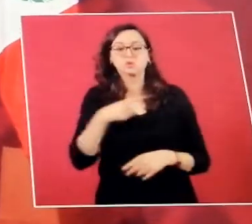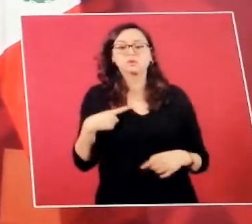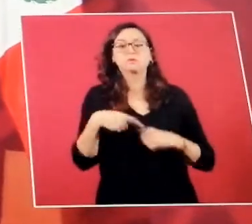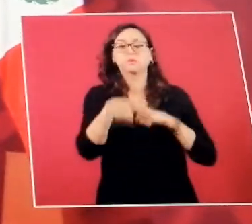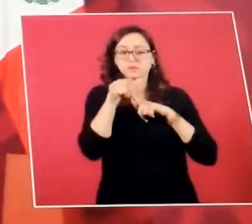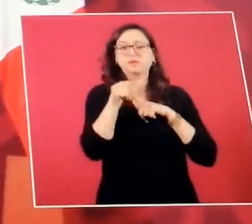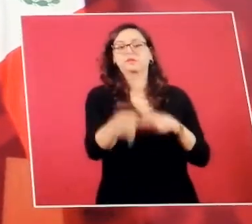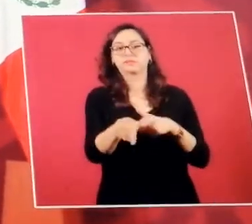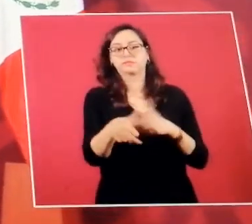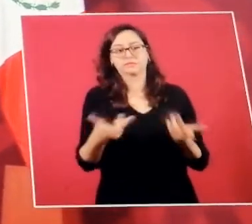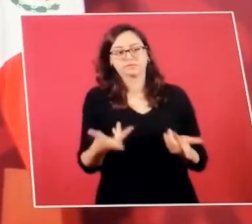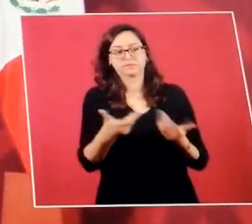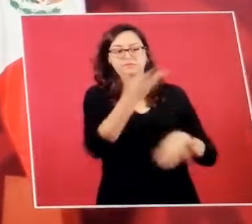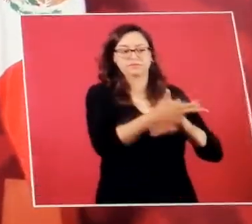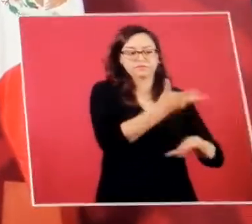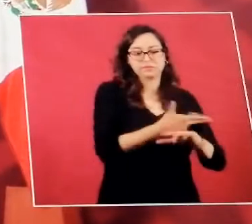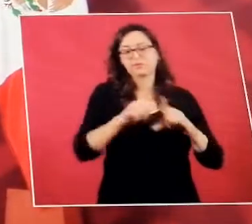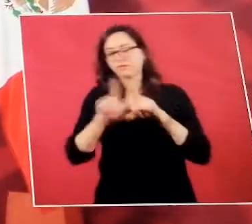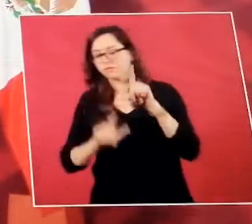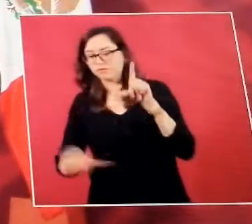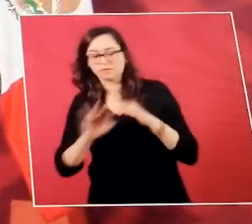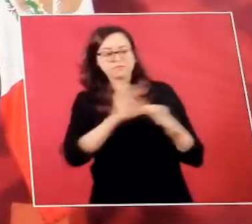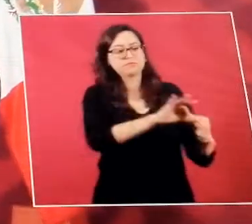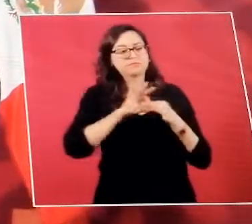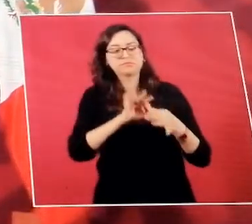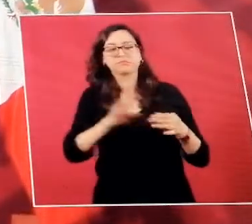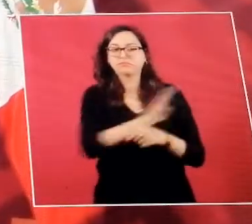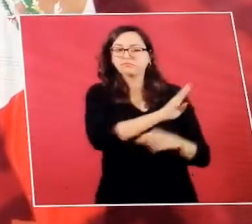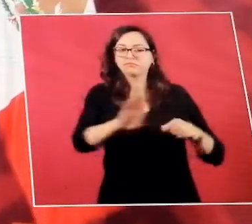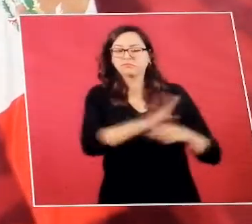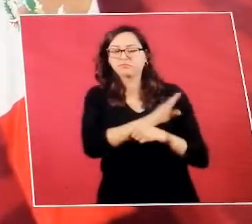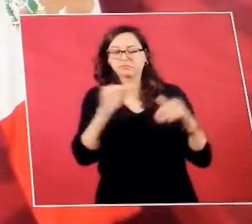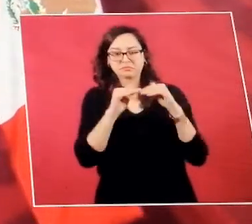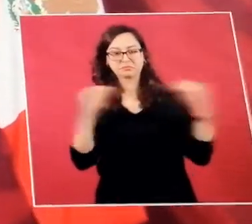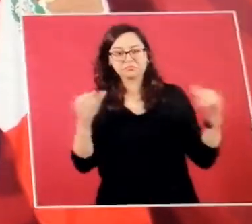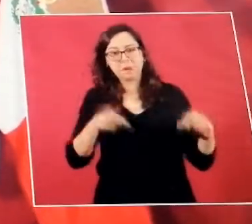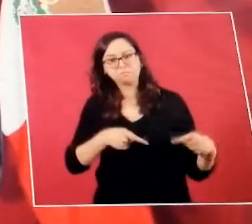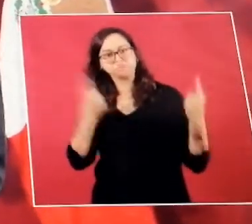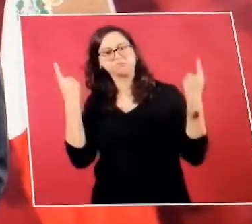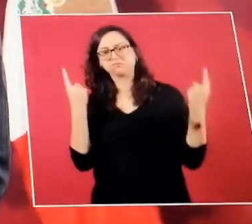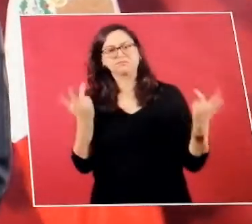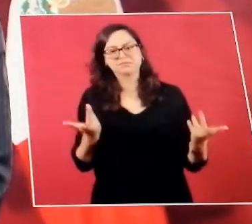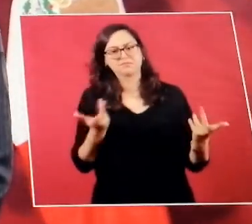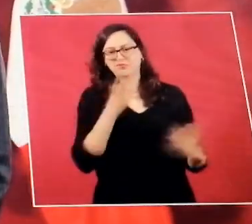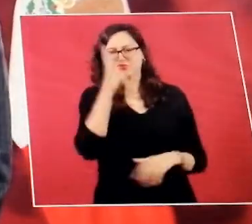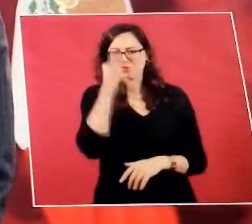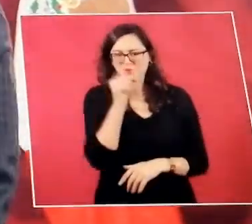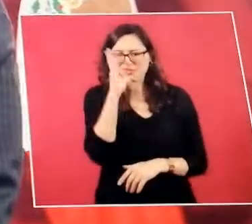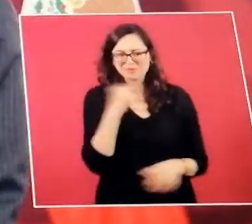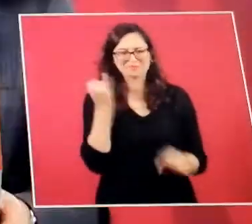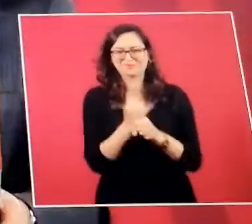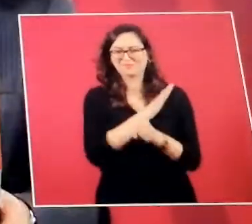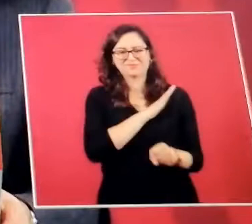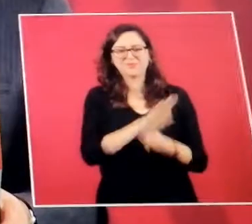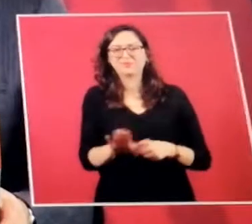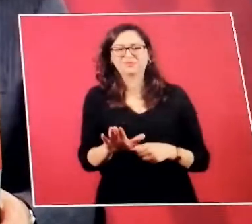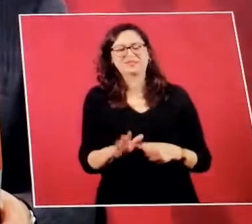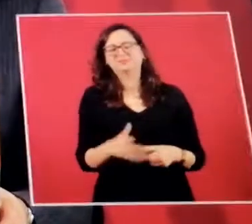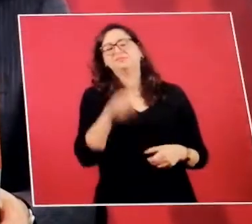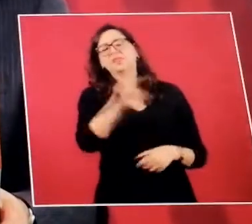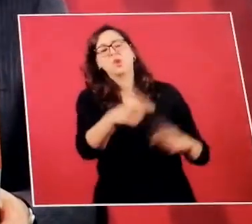relación que nos conviene a los dos países, a los dos pueblos, que no nos podemos pelear. Que una cosa, pues es Raimundo